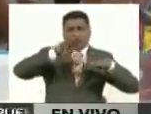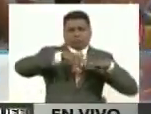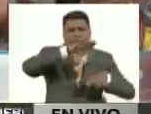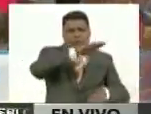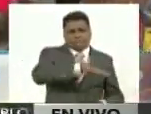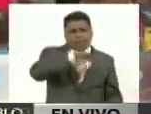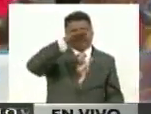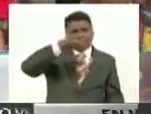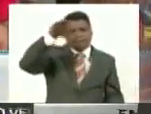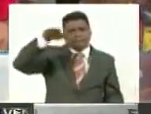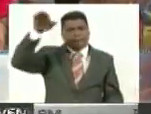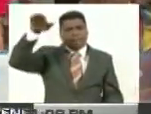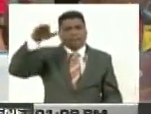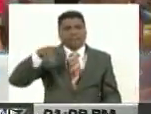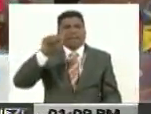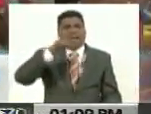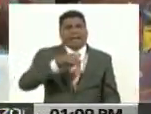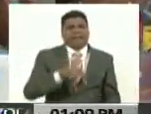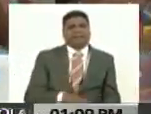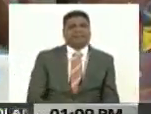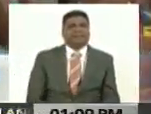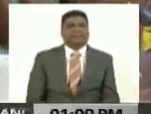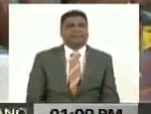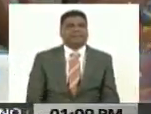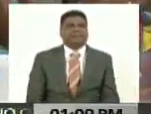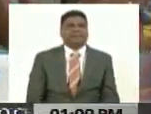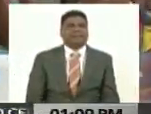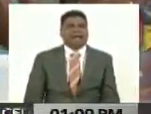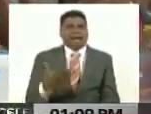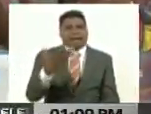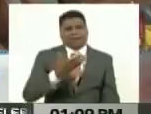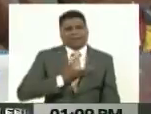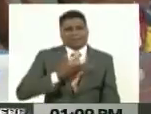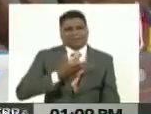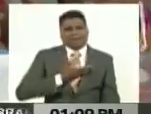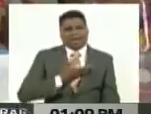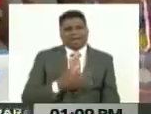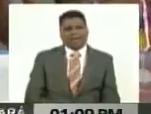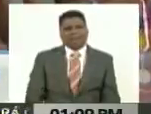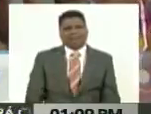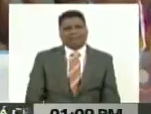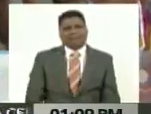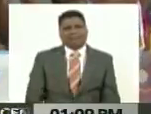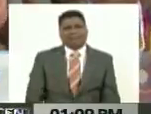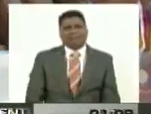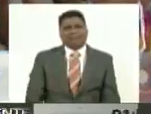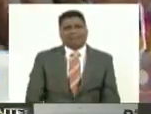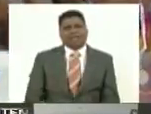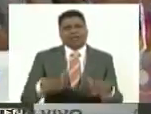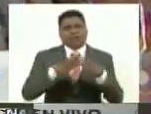de Trujillo, alcaldes, compañeros de la Fuerza Armada,